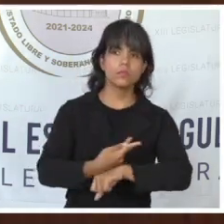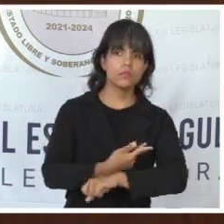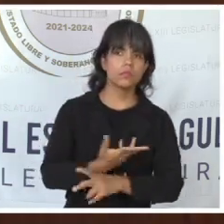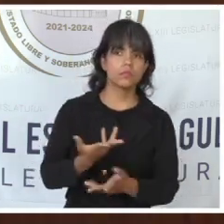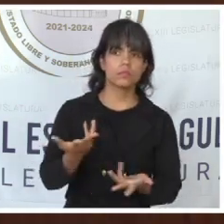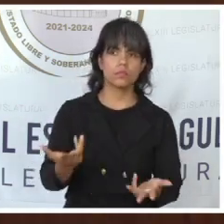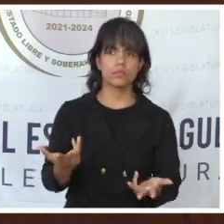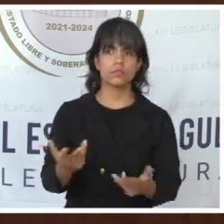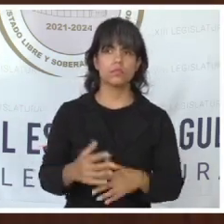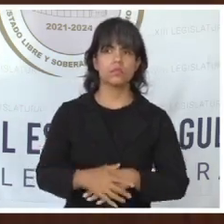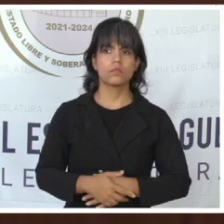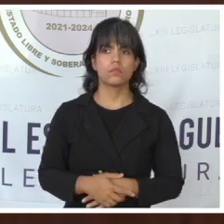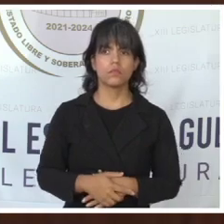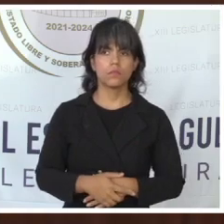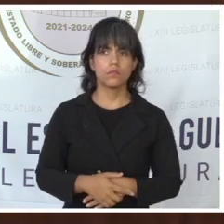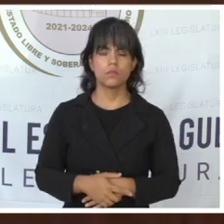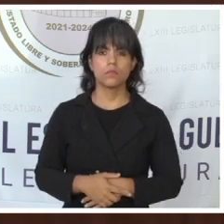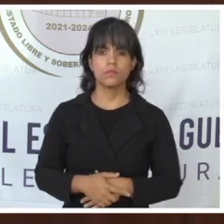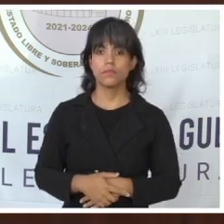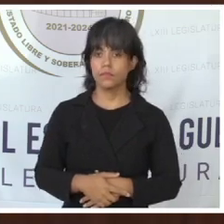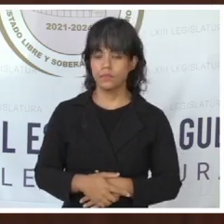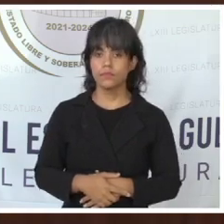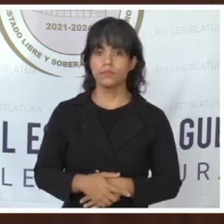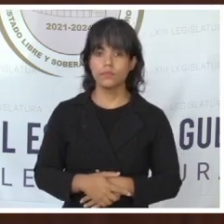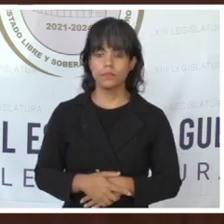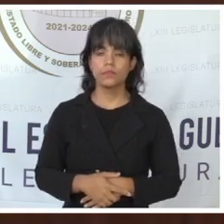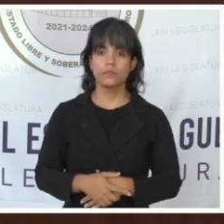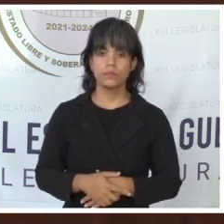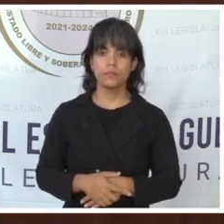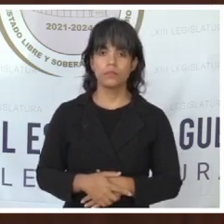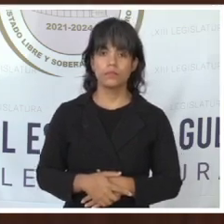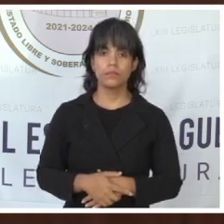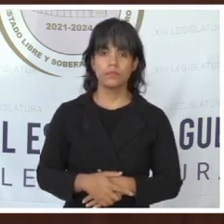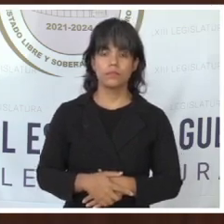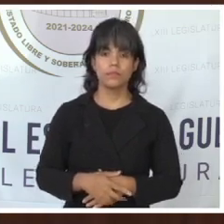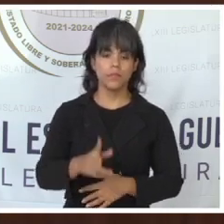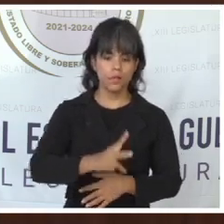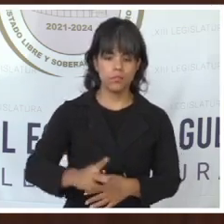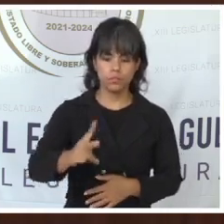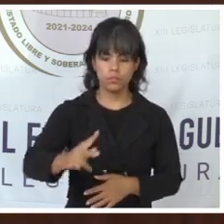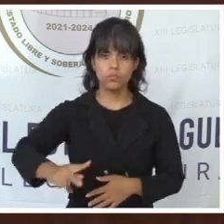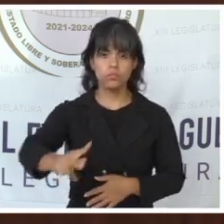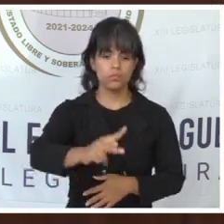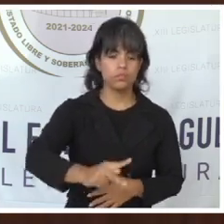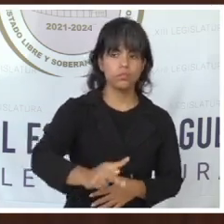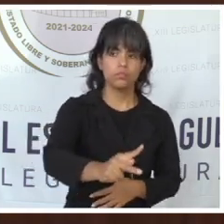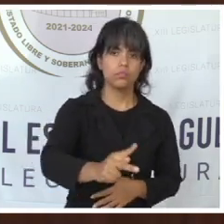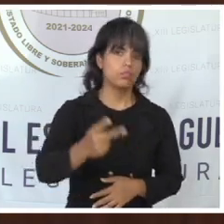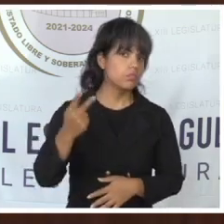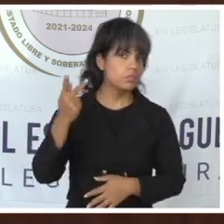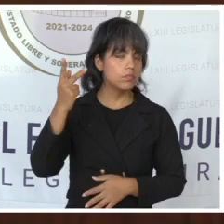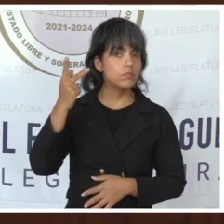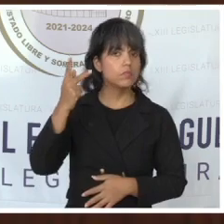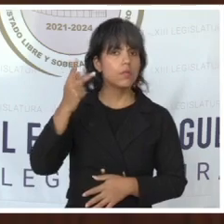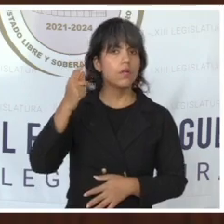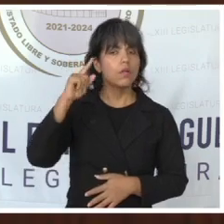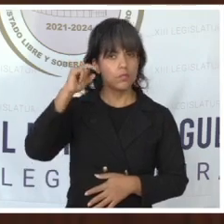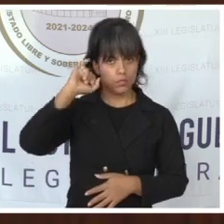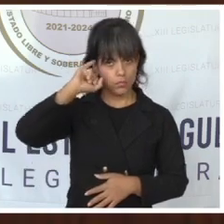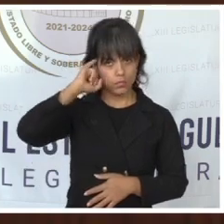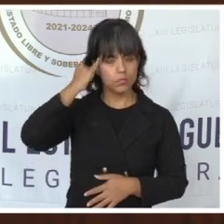no poniendo en el primer plano lo que significa para los pueblos originarios que se haya vulnerado este